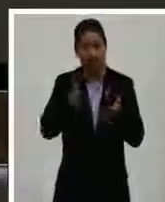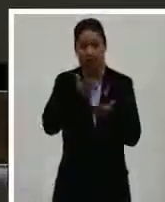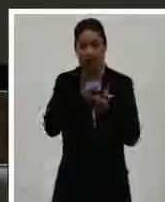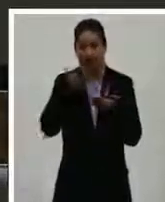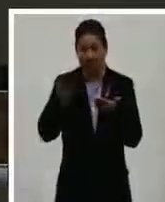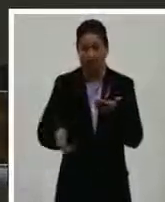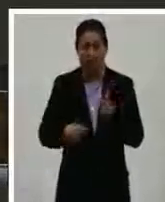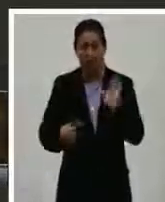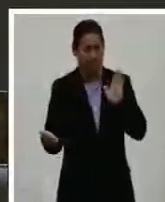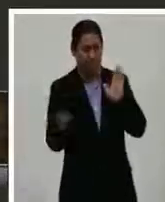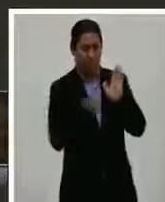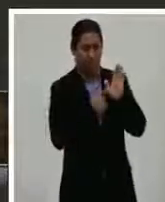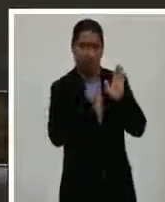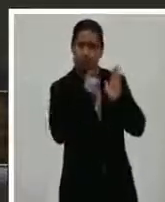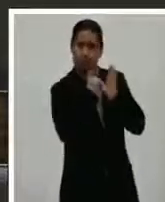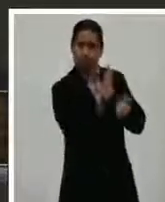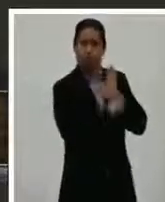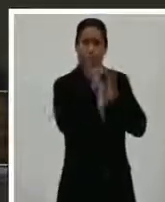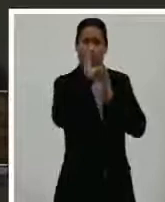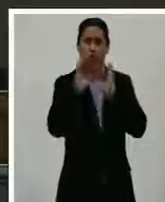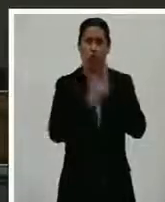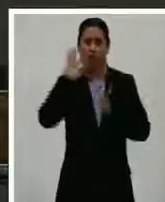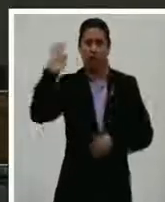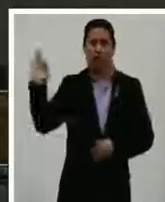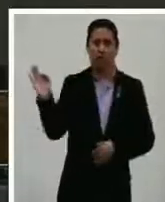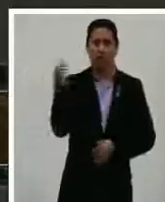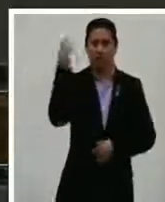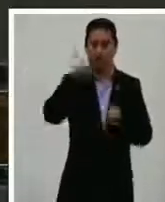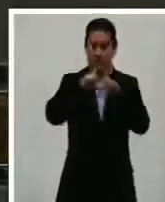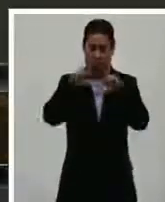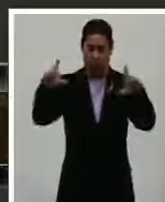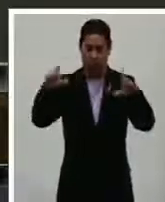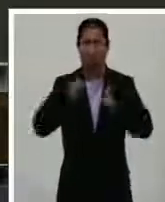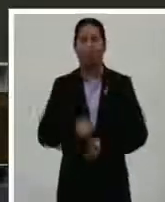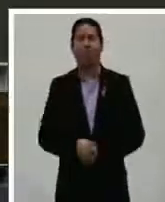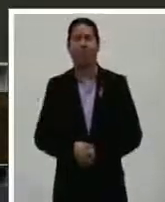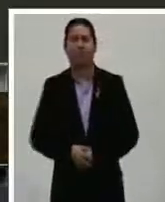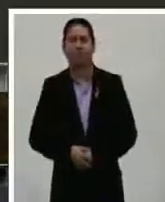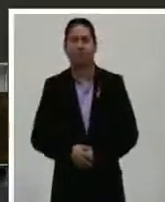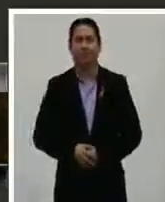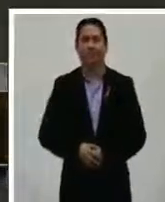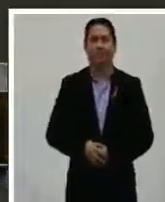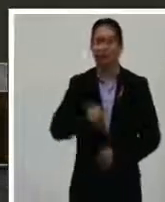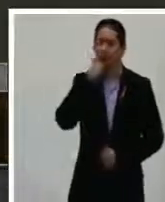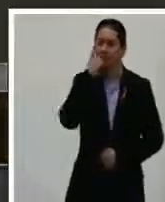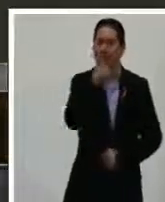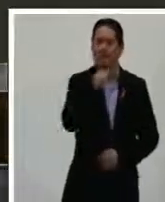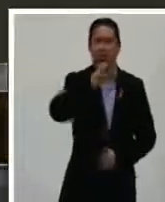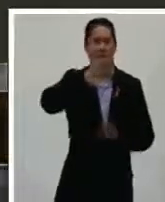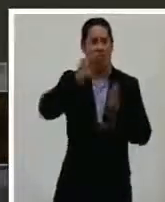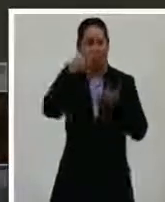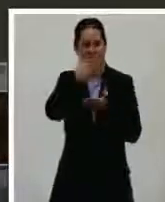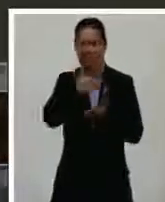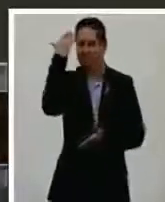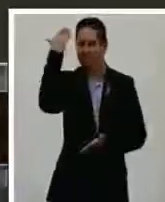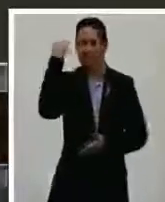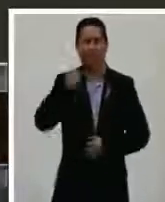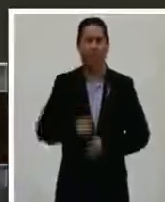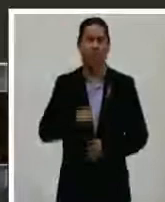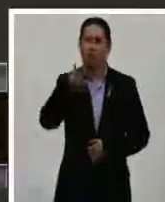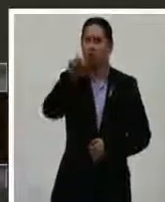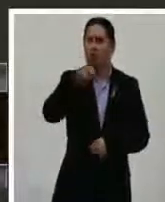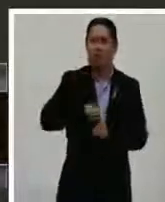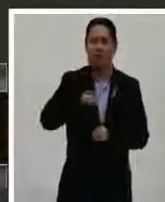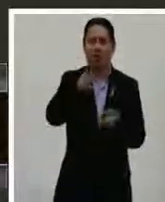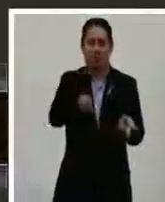plasmado en el texto de la constitución federal ese hartazgo y ha dicho ya basta no más